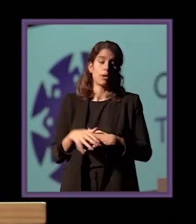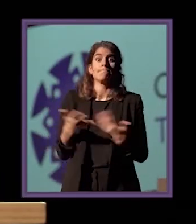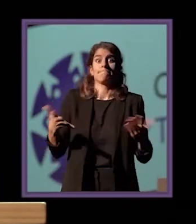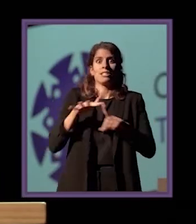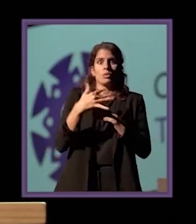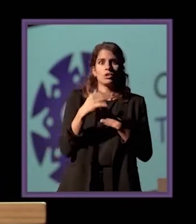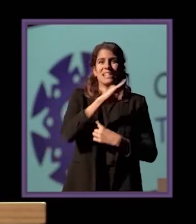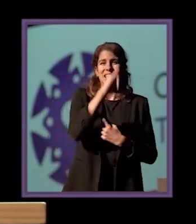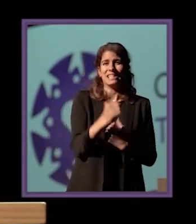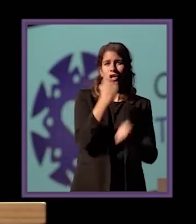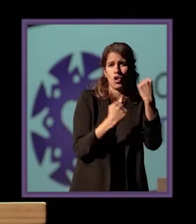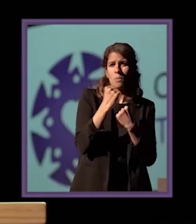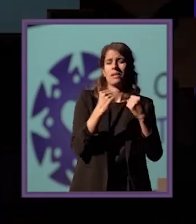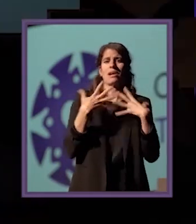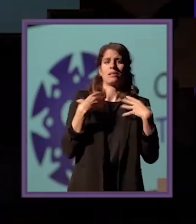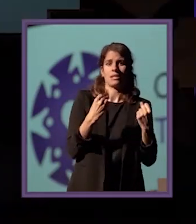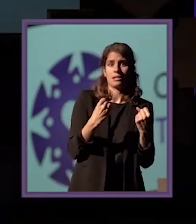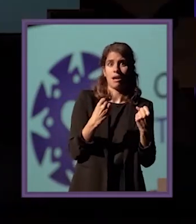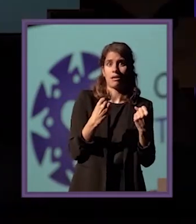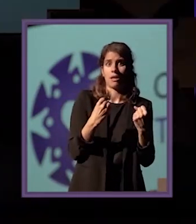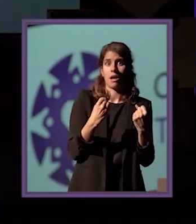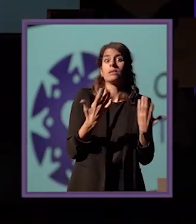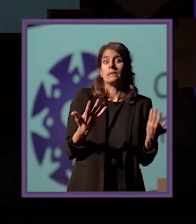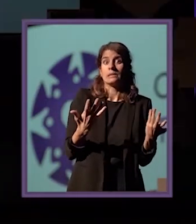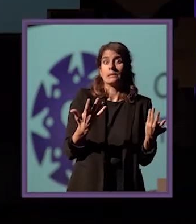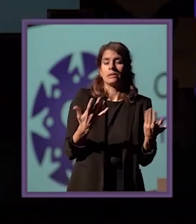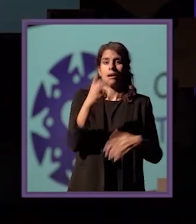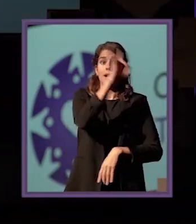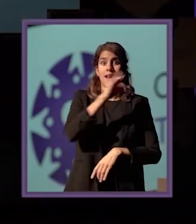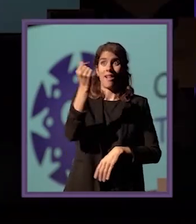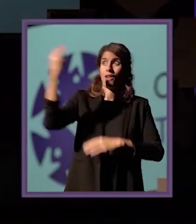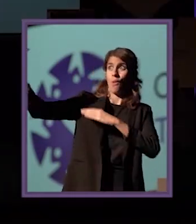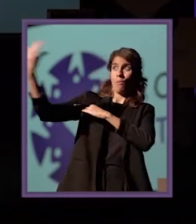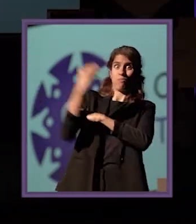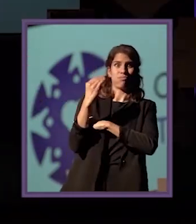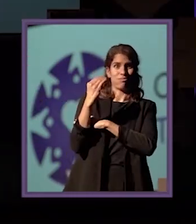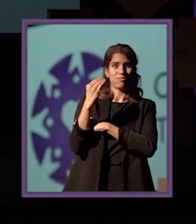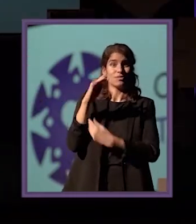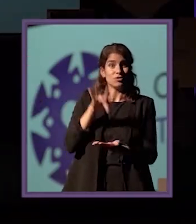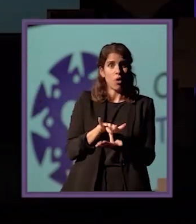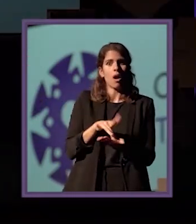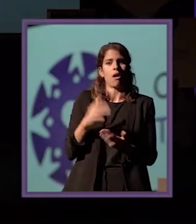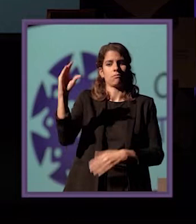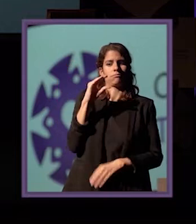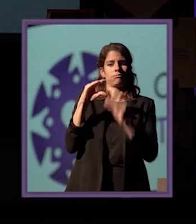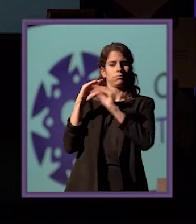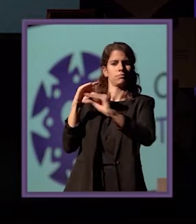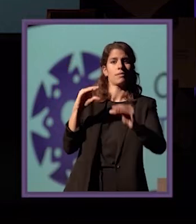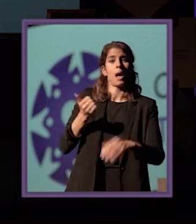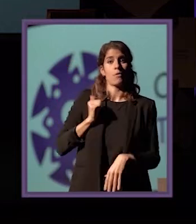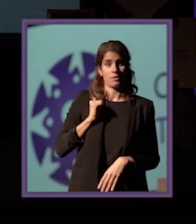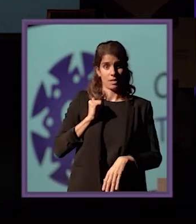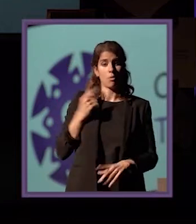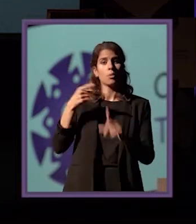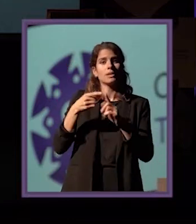económica, pero que hay que aprovechar, de recursos que vienen a Canarias con ficha financiera y su materialización de aquí al año